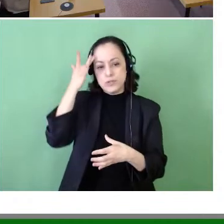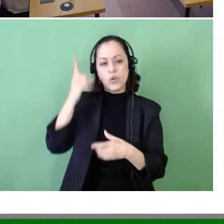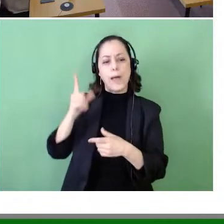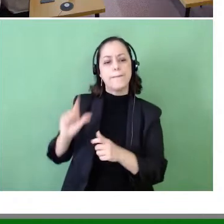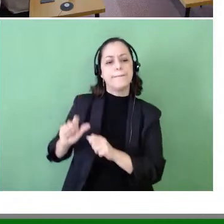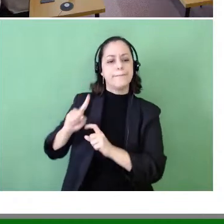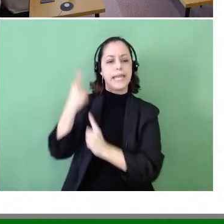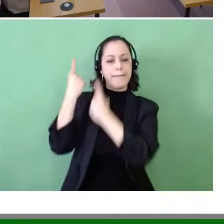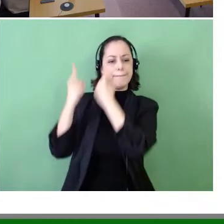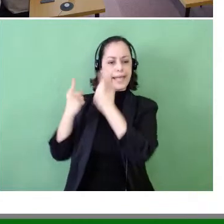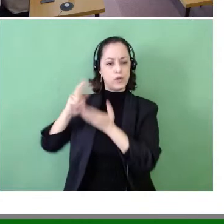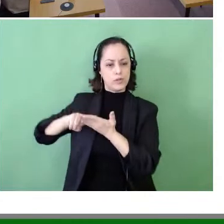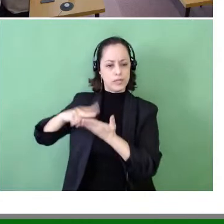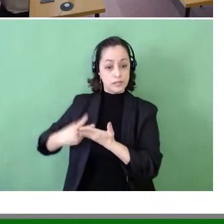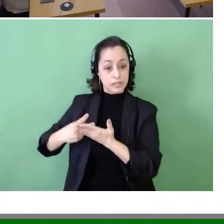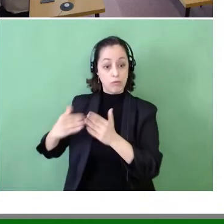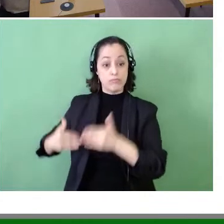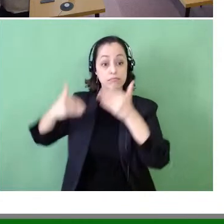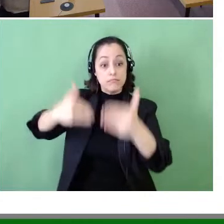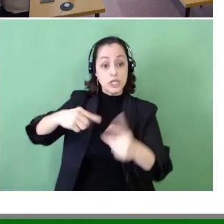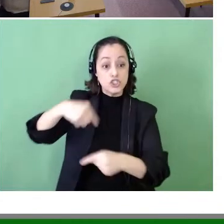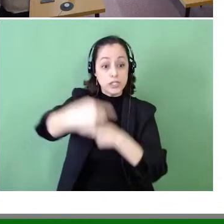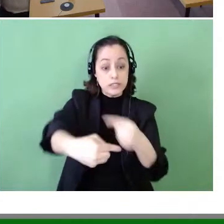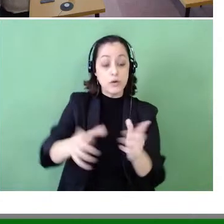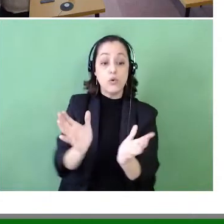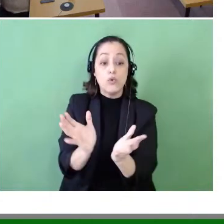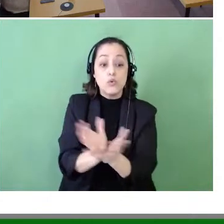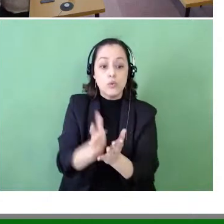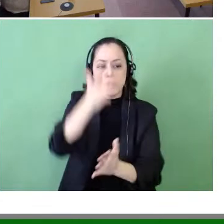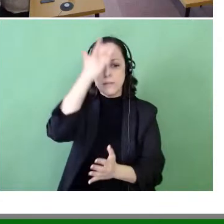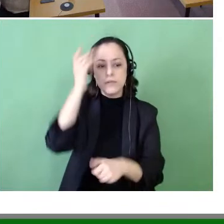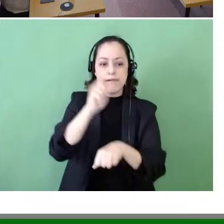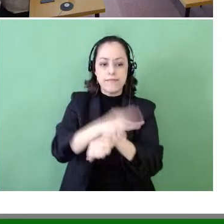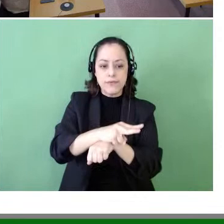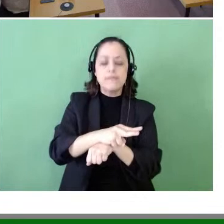El tercer resultado, seguimos.